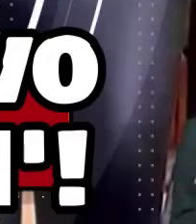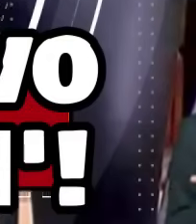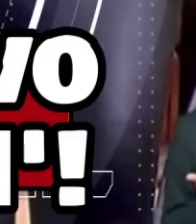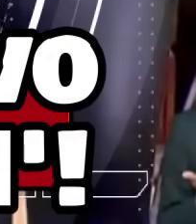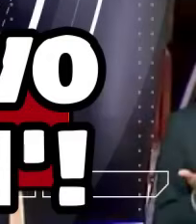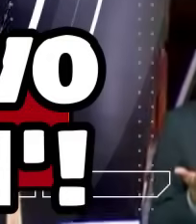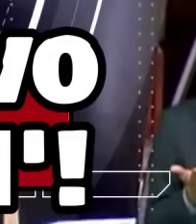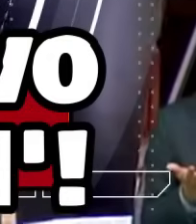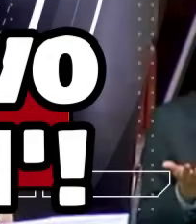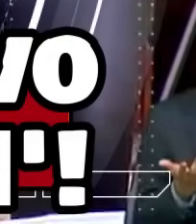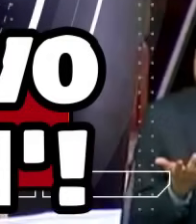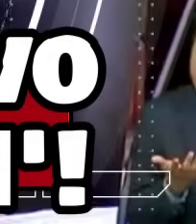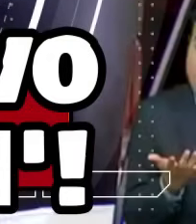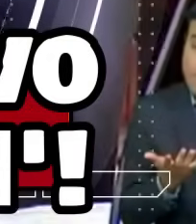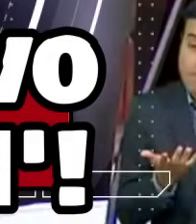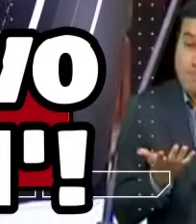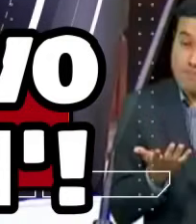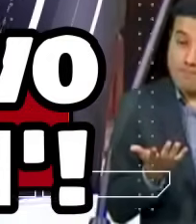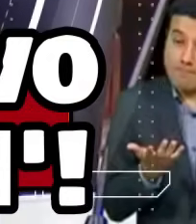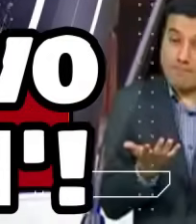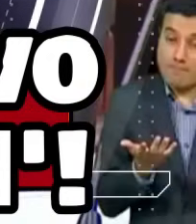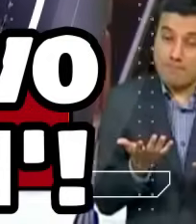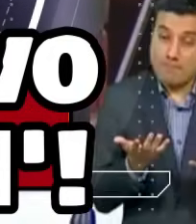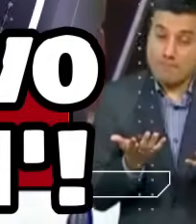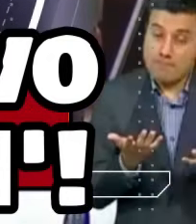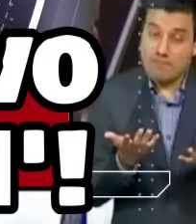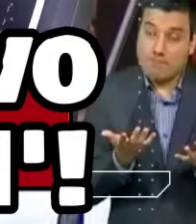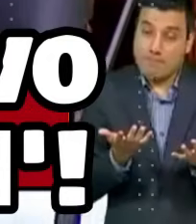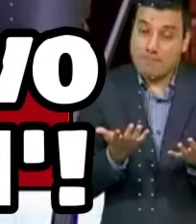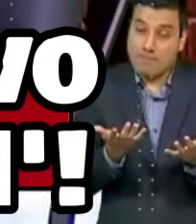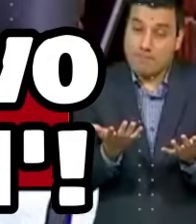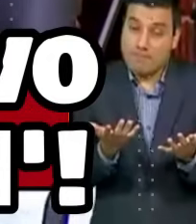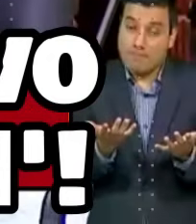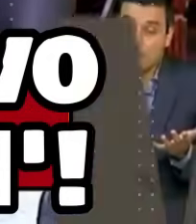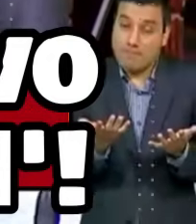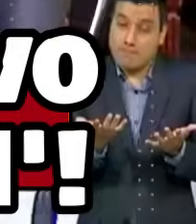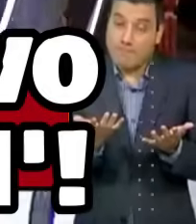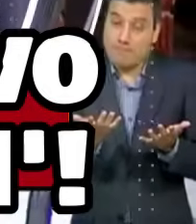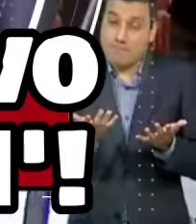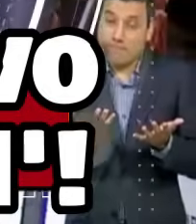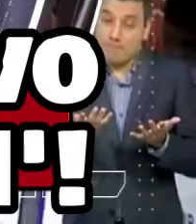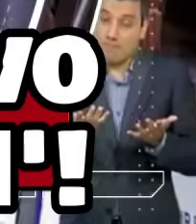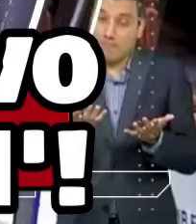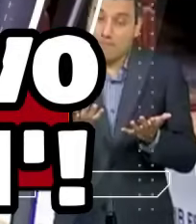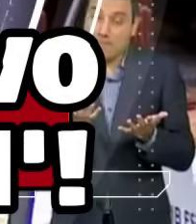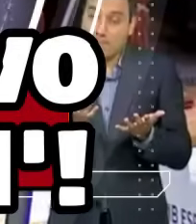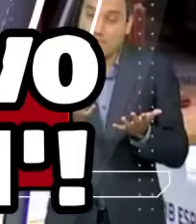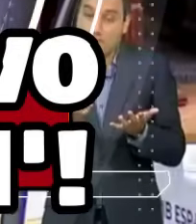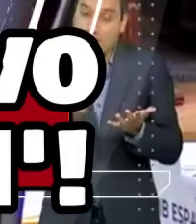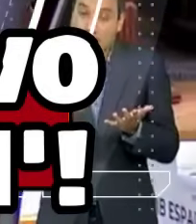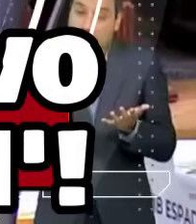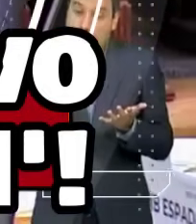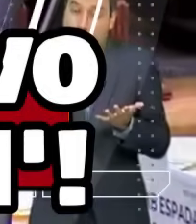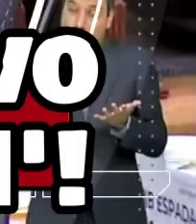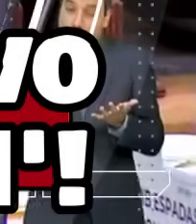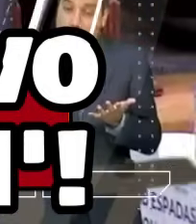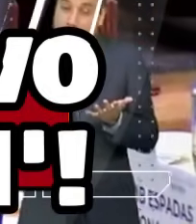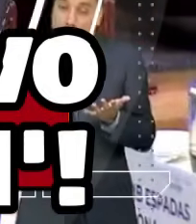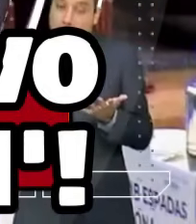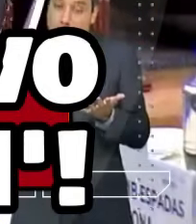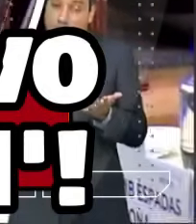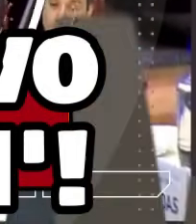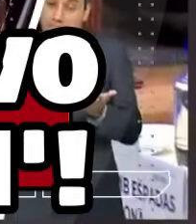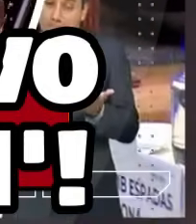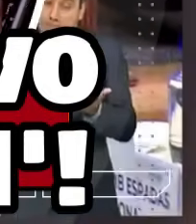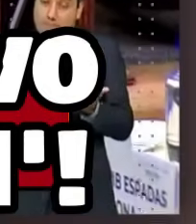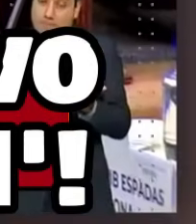aquellos revocados por la Sala Superior por excederse en sus atribuciones. Expresó su discrepancia con la propuesta de enviar el asunto a las